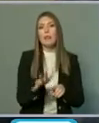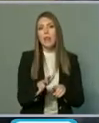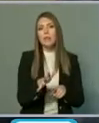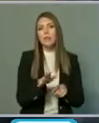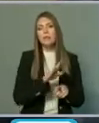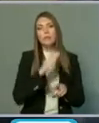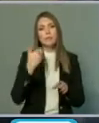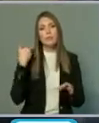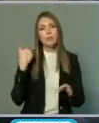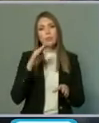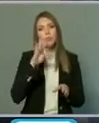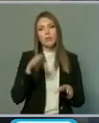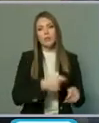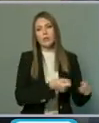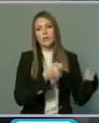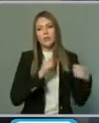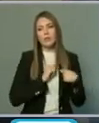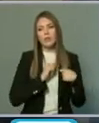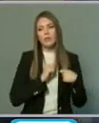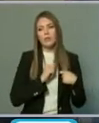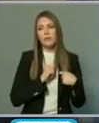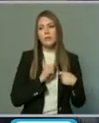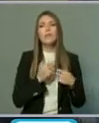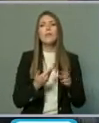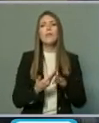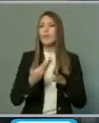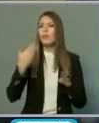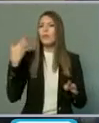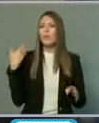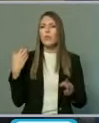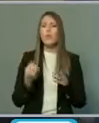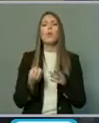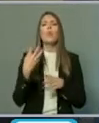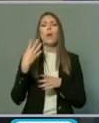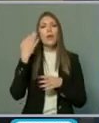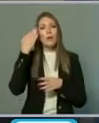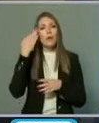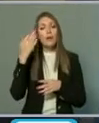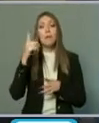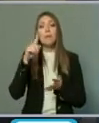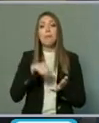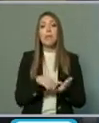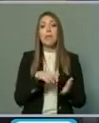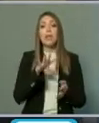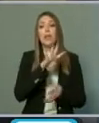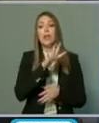tenía la joyería? La relojería. Desde 1946.